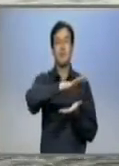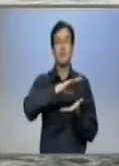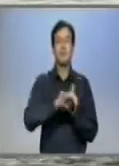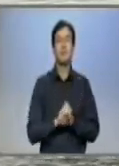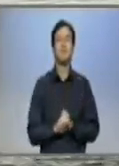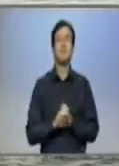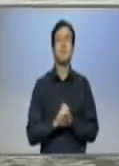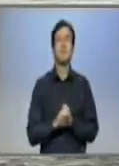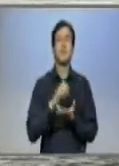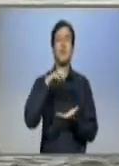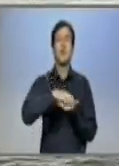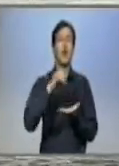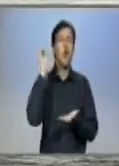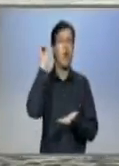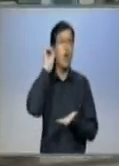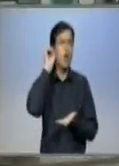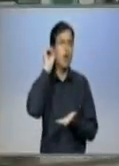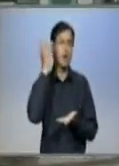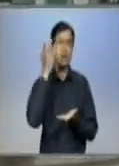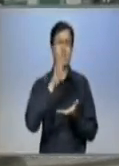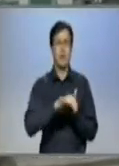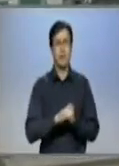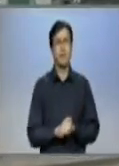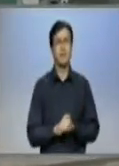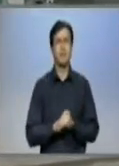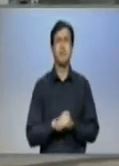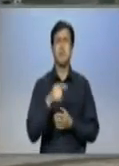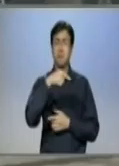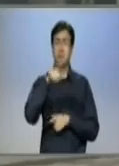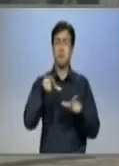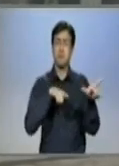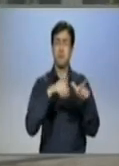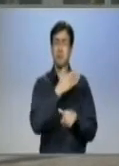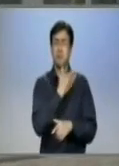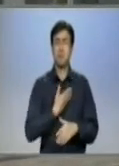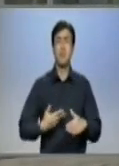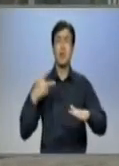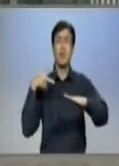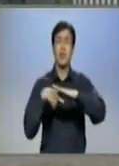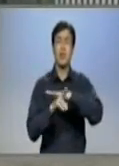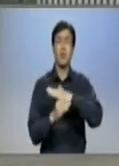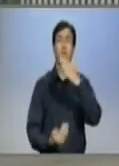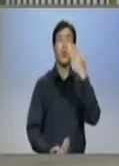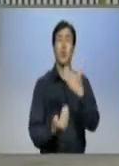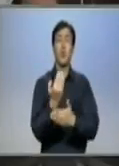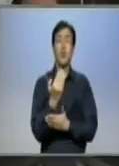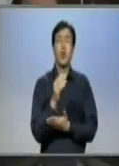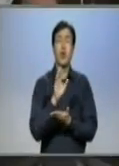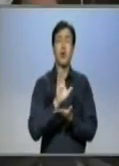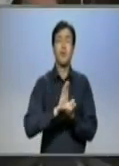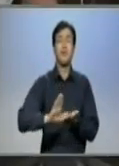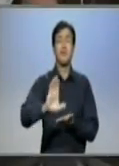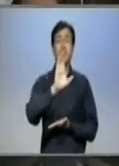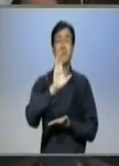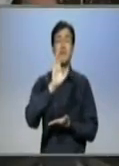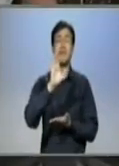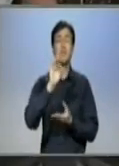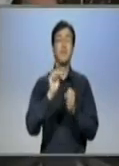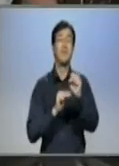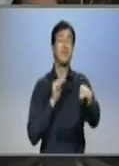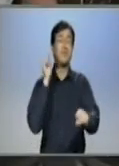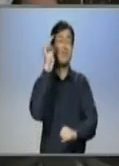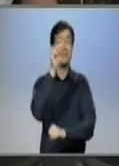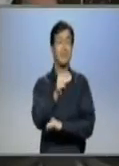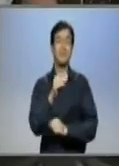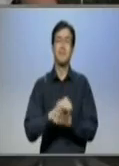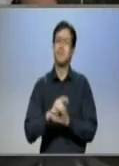oriental de la provincia de Orellana. En este lugar, el presidente inauguró una nueva unidad educativa del milenio. Nuestro homenaje a